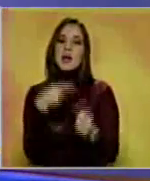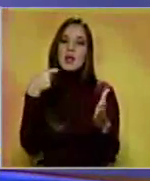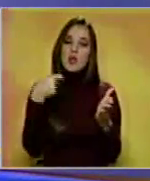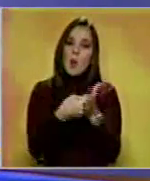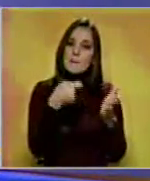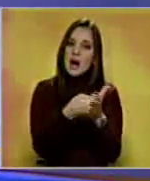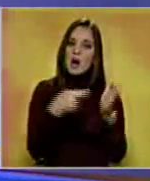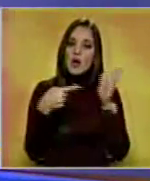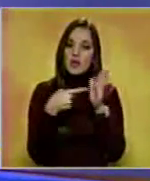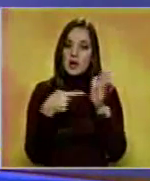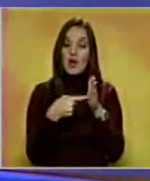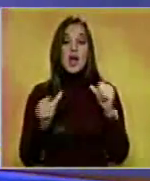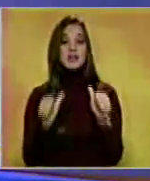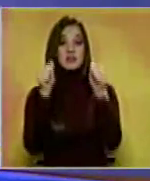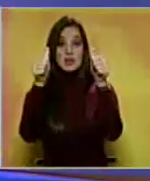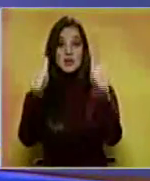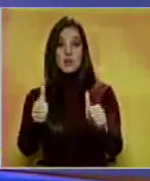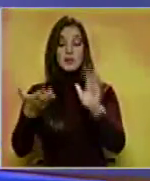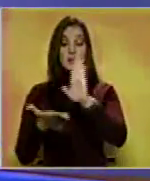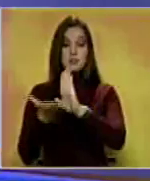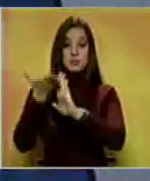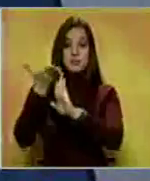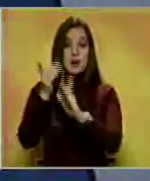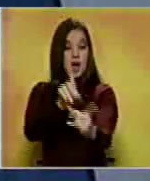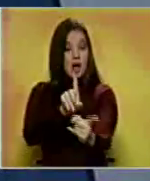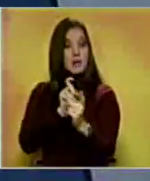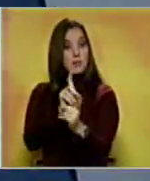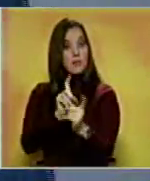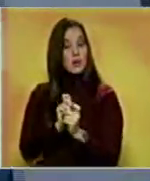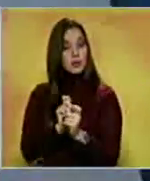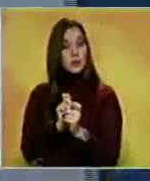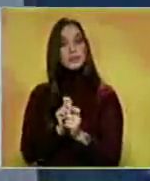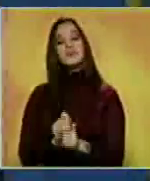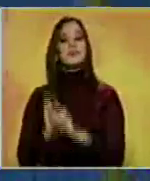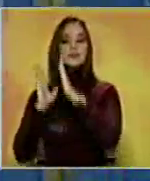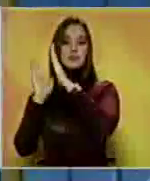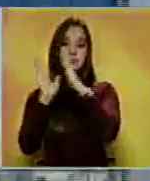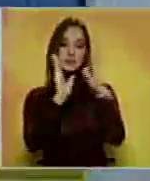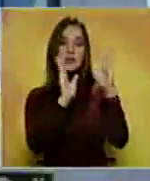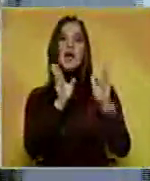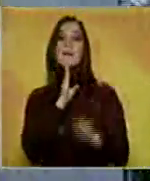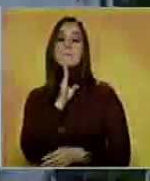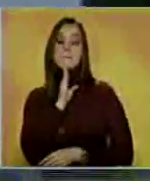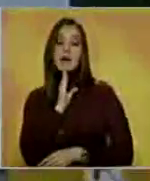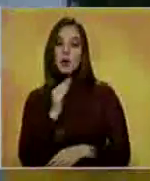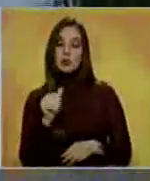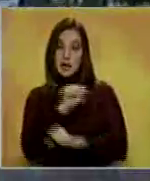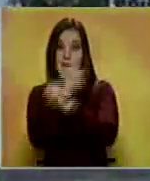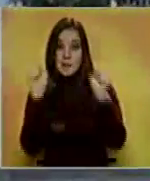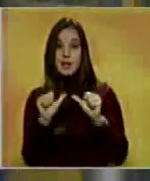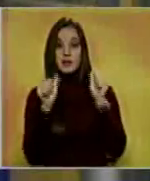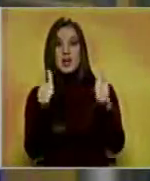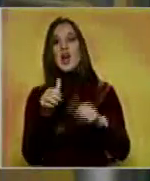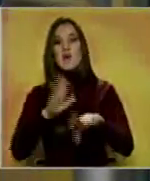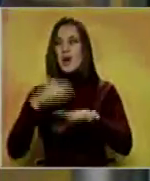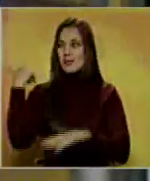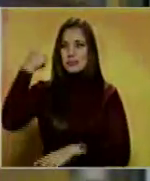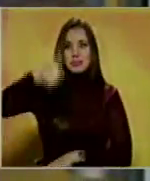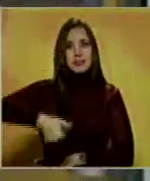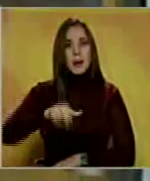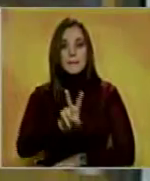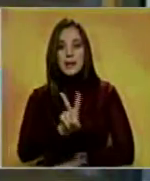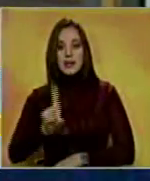entra en vigor una importante subida en los impuestos los establecimientos bancarios abrieron esta mañana tras 21 días de cierre pero